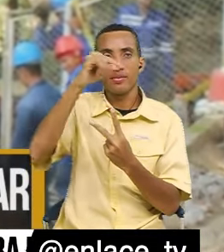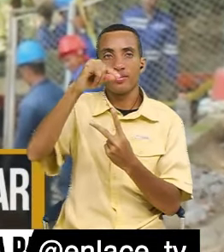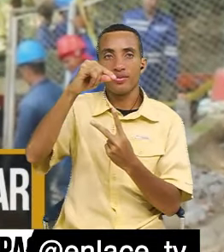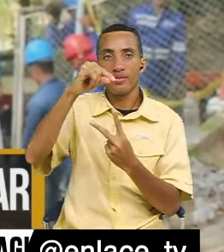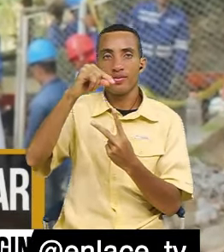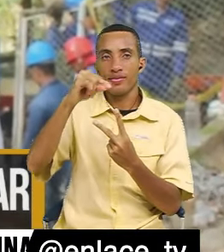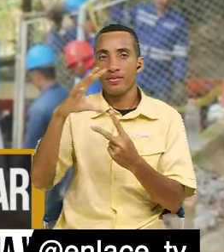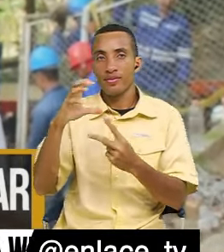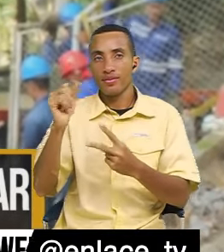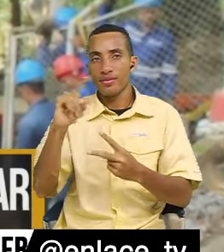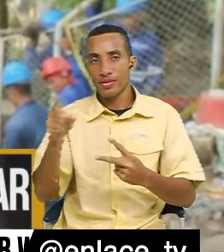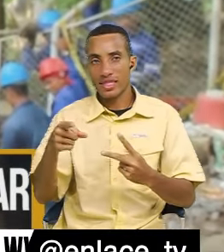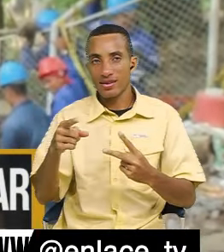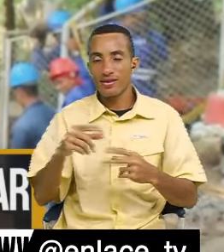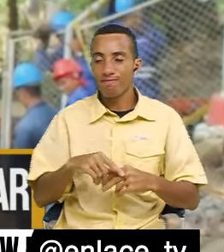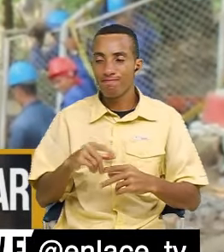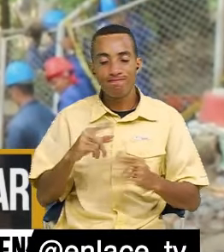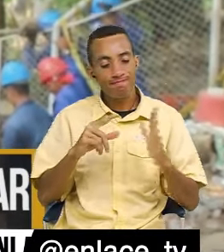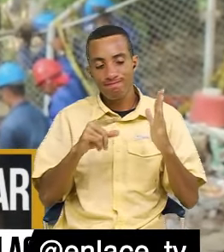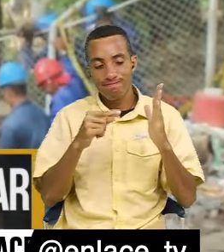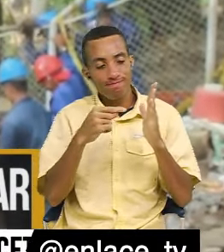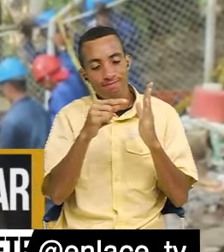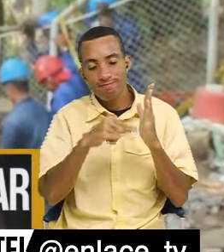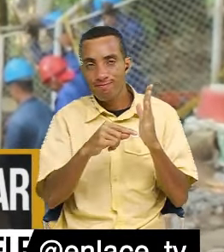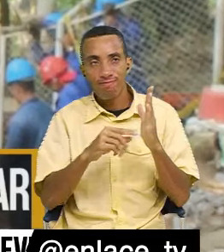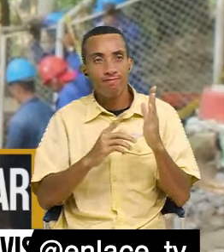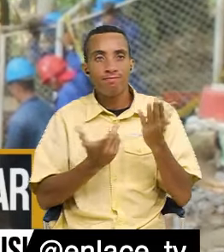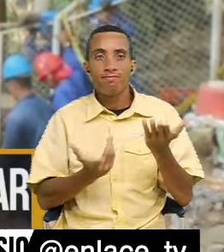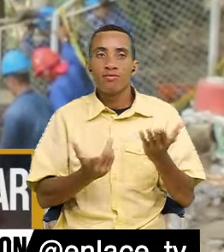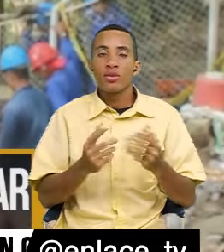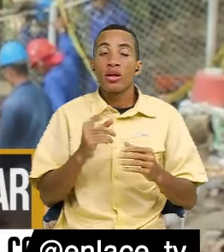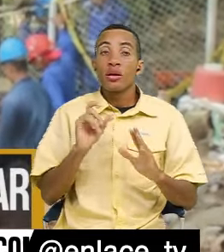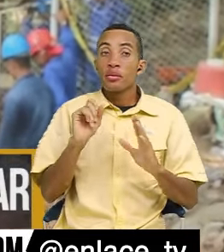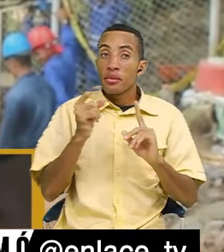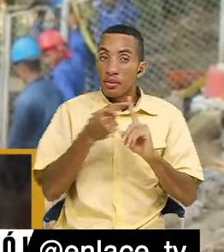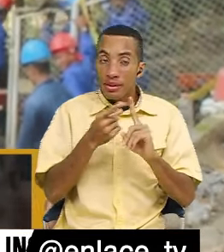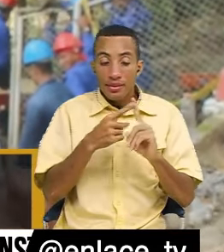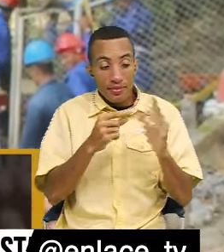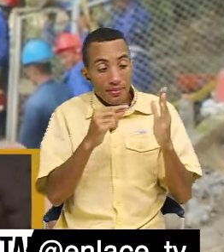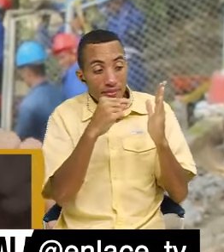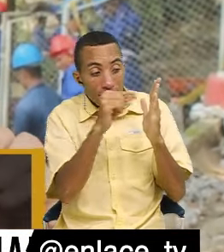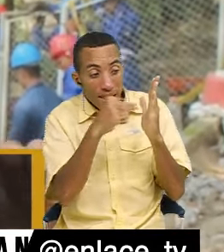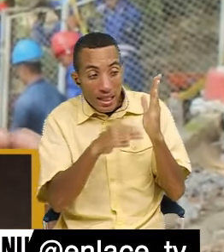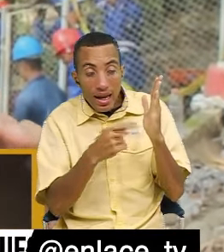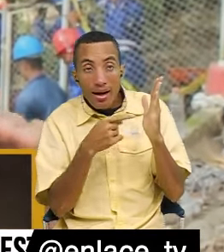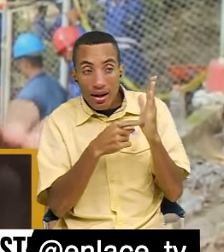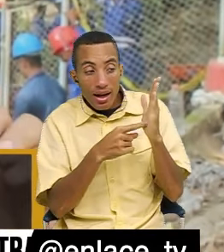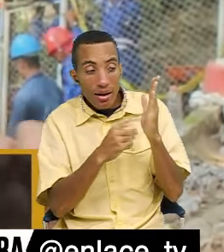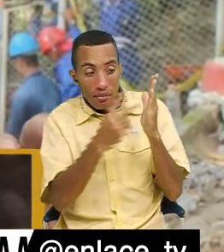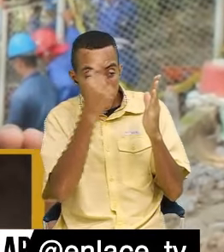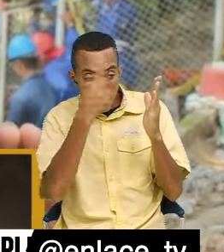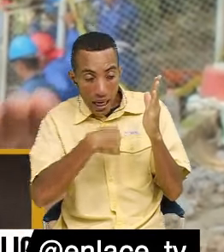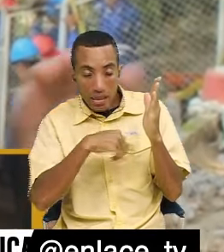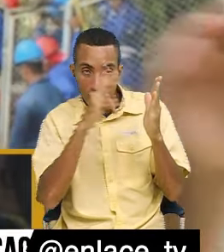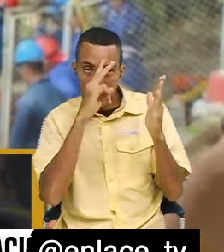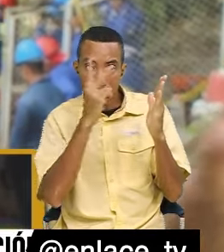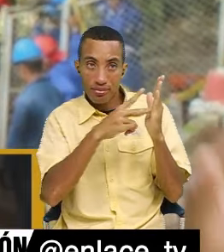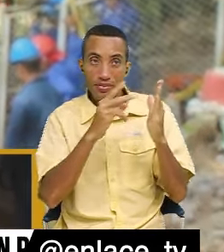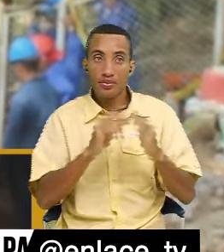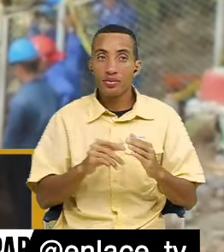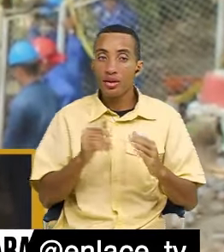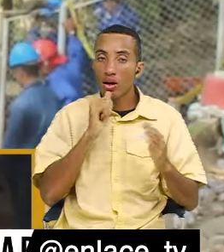CAS, y entonces lo que se pretende con esto es primero cumplir con los parámetros necesarios y poder tratar las aguas que no lleguen